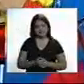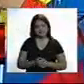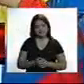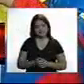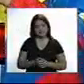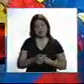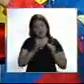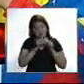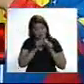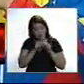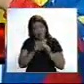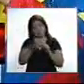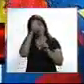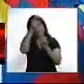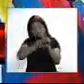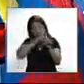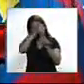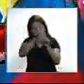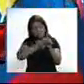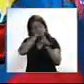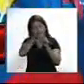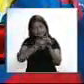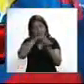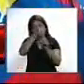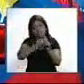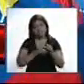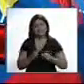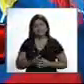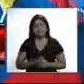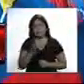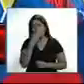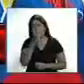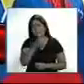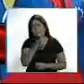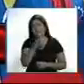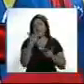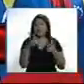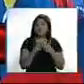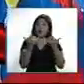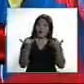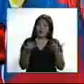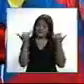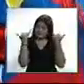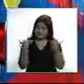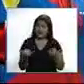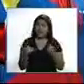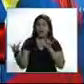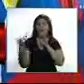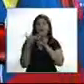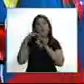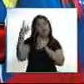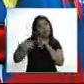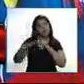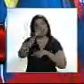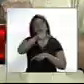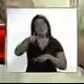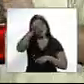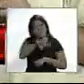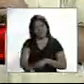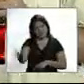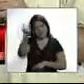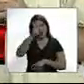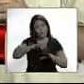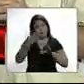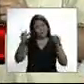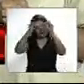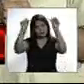para seguir esta lucha. Muy bien, muy bien. Vamos entonces en este momento ya a hacer el pase a otros compañeros en el resto del país, porque el